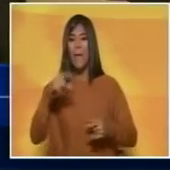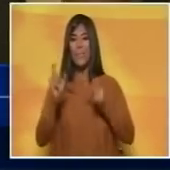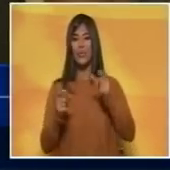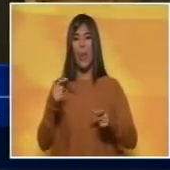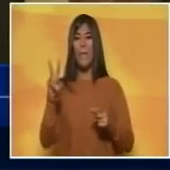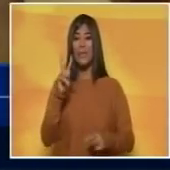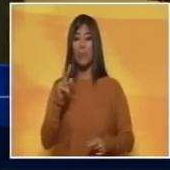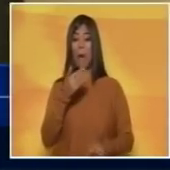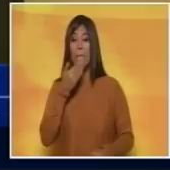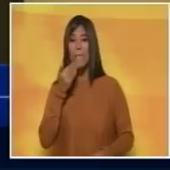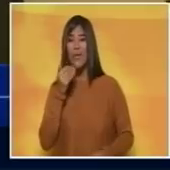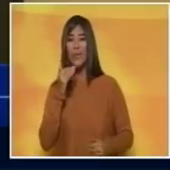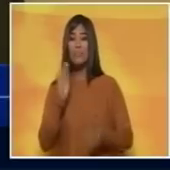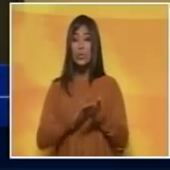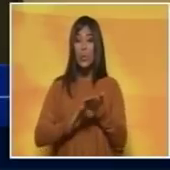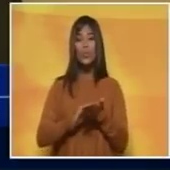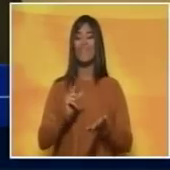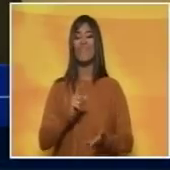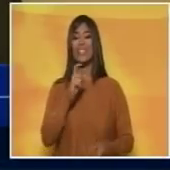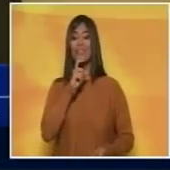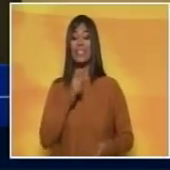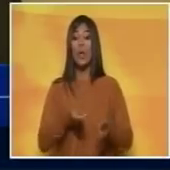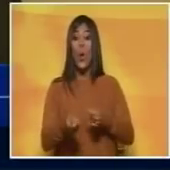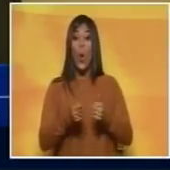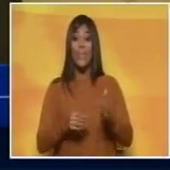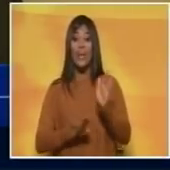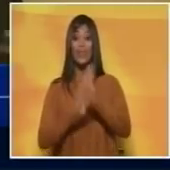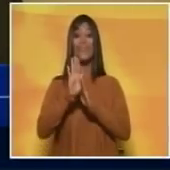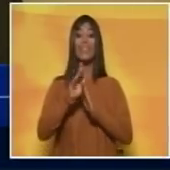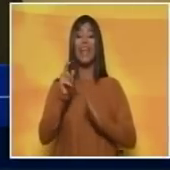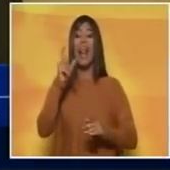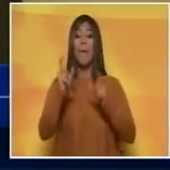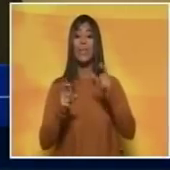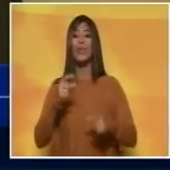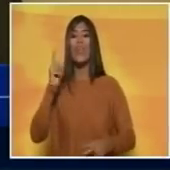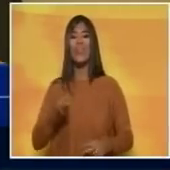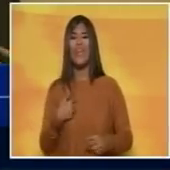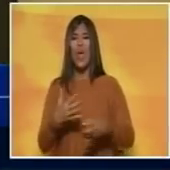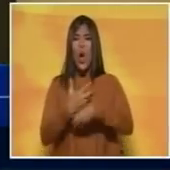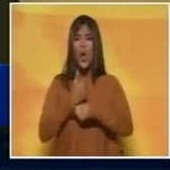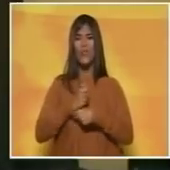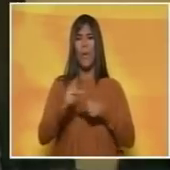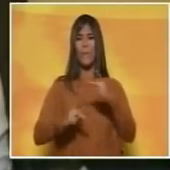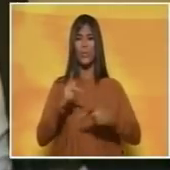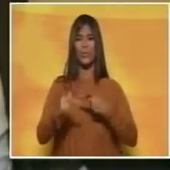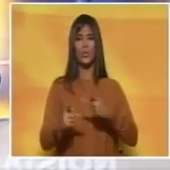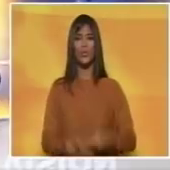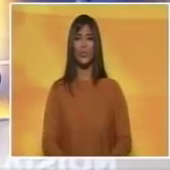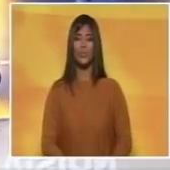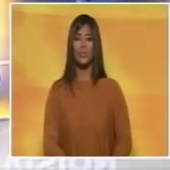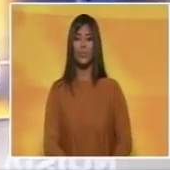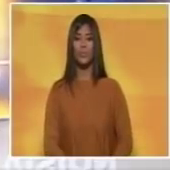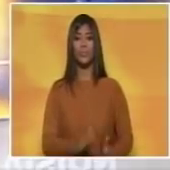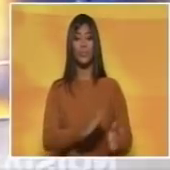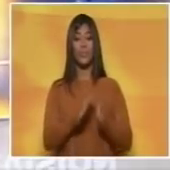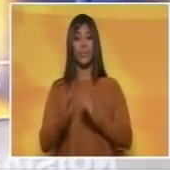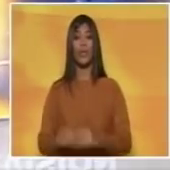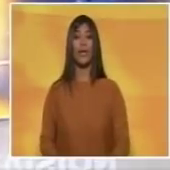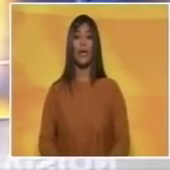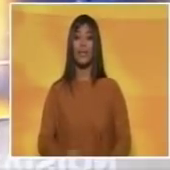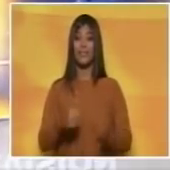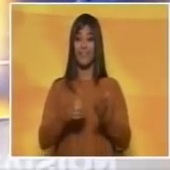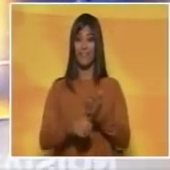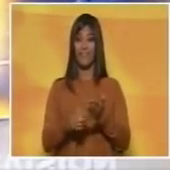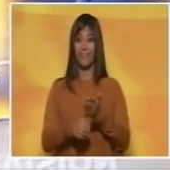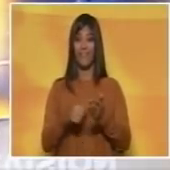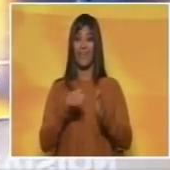venezolanos. Afirmó que para que la economía se levante, los ciudadanos tienen que tener confianza en el proceso. El Servicio